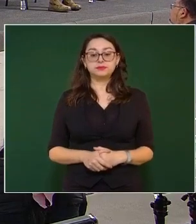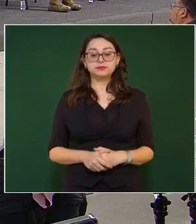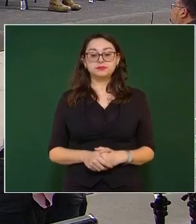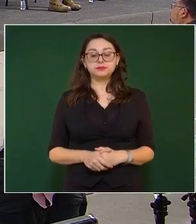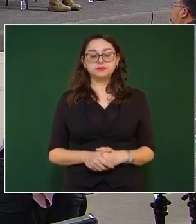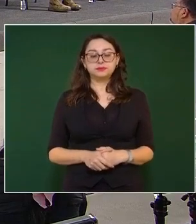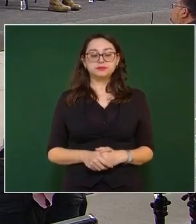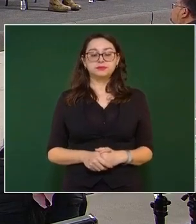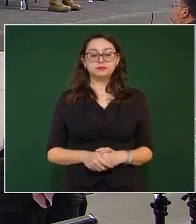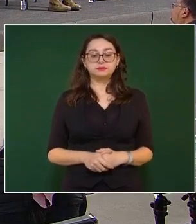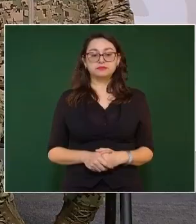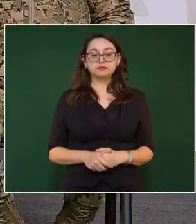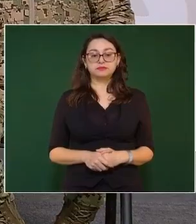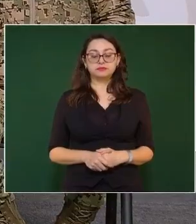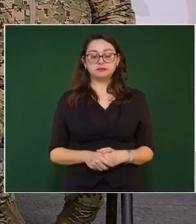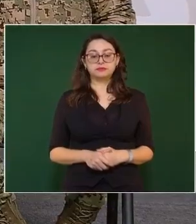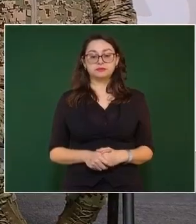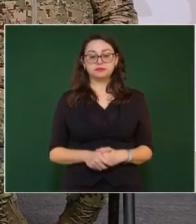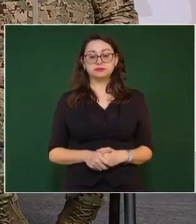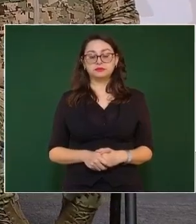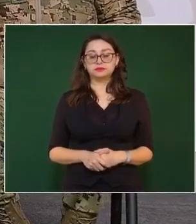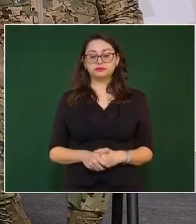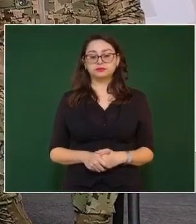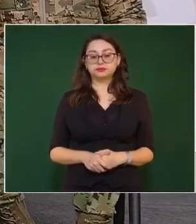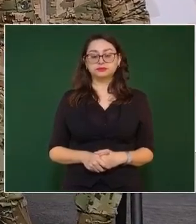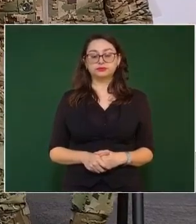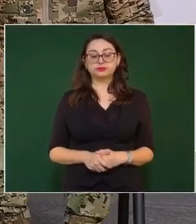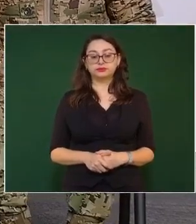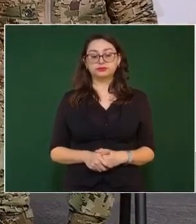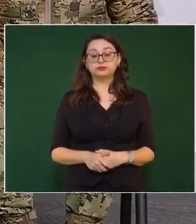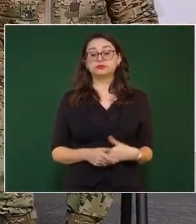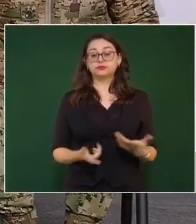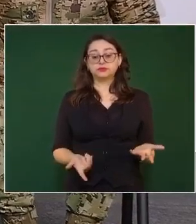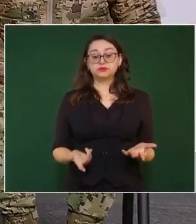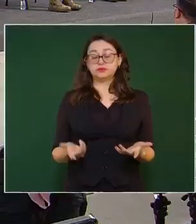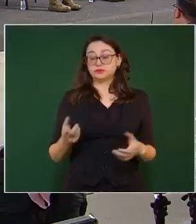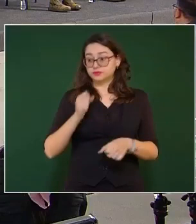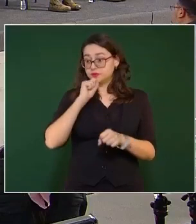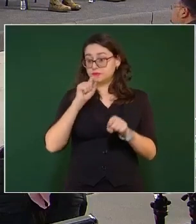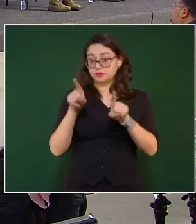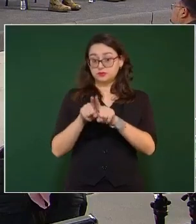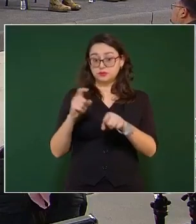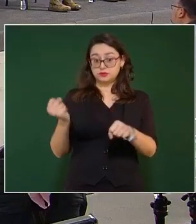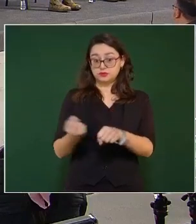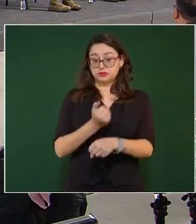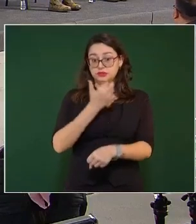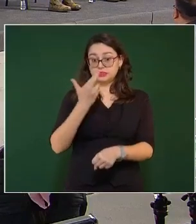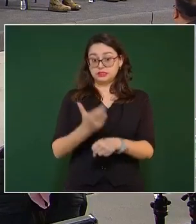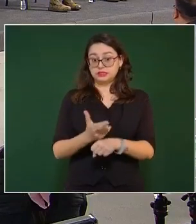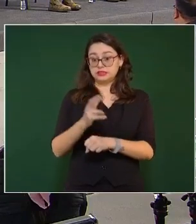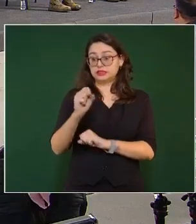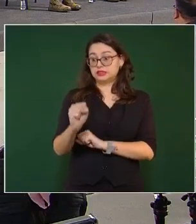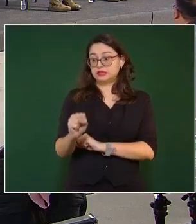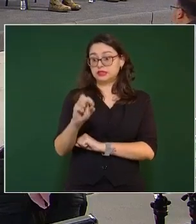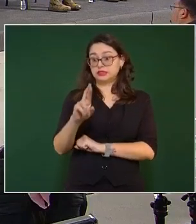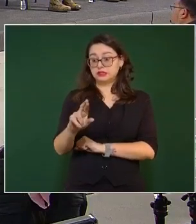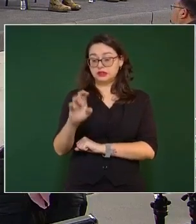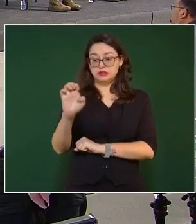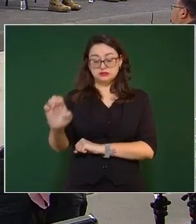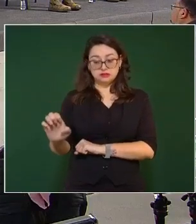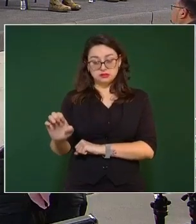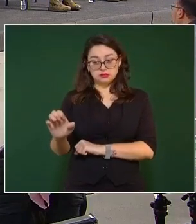Y aquí está la secretaria de Relaciones Exteriores. ¿Cuándo se había visto